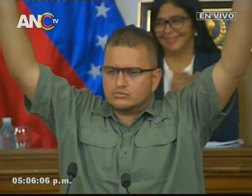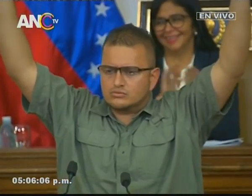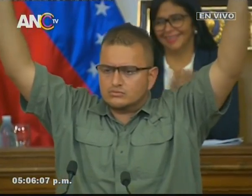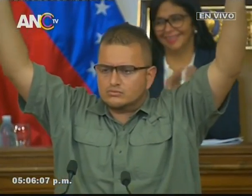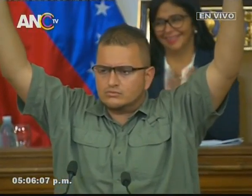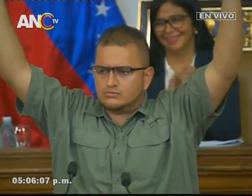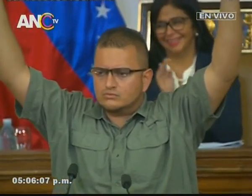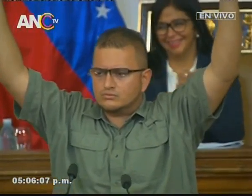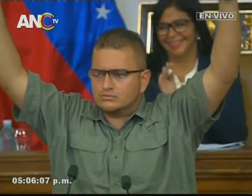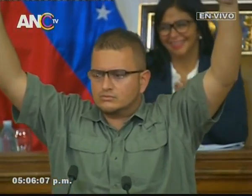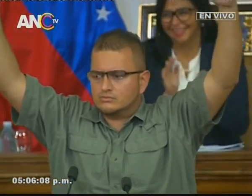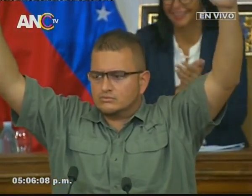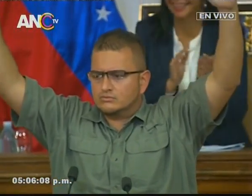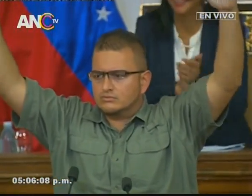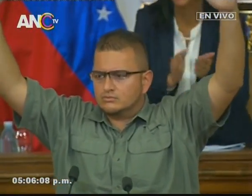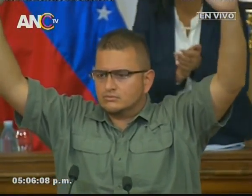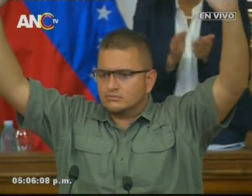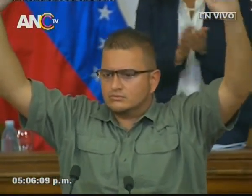¡Aplausos, por favor!